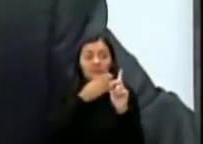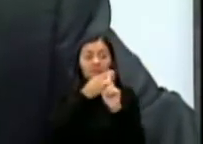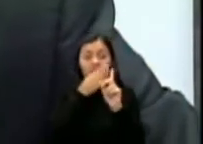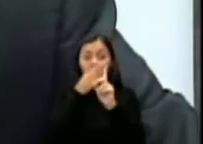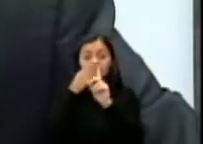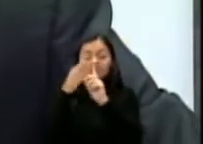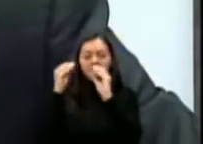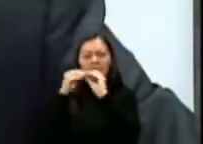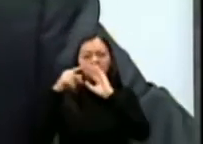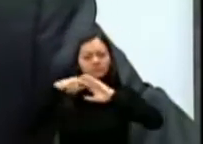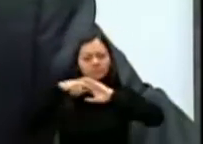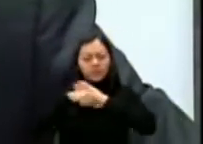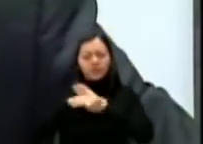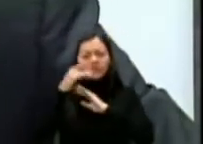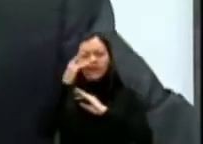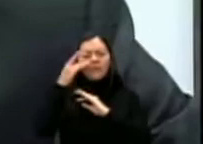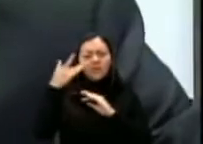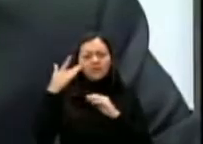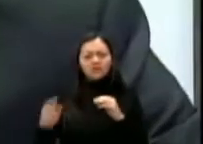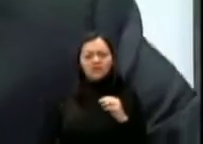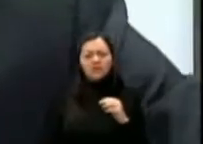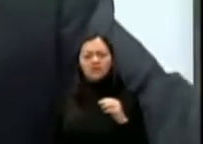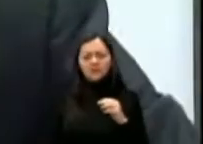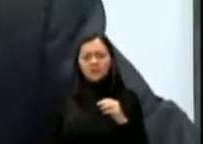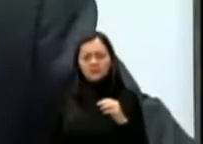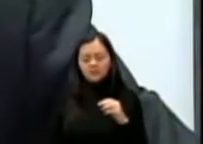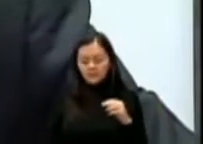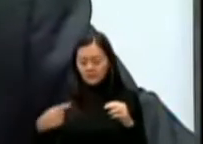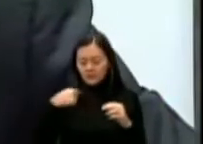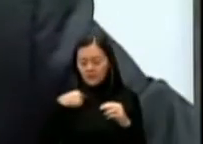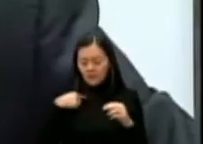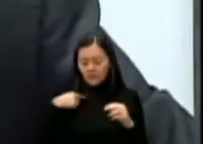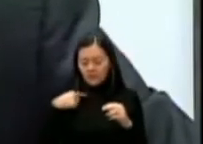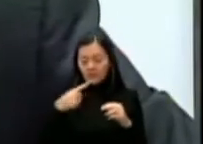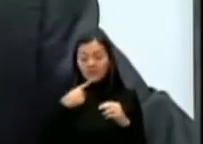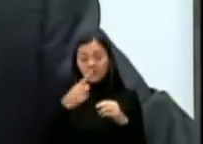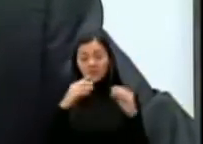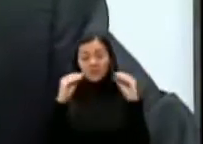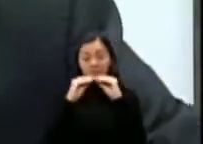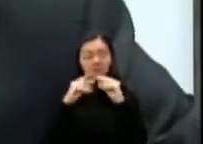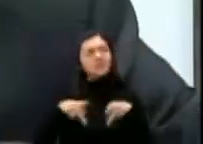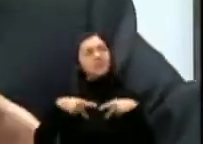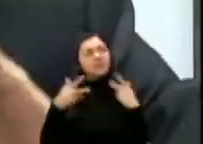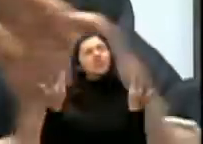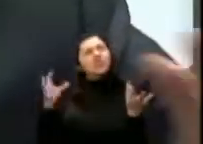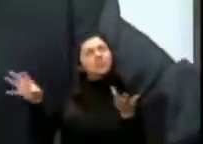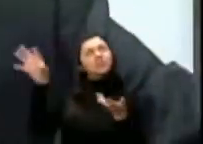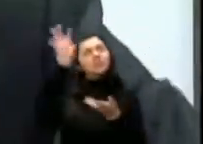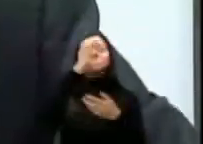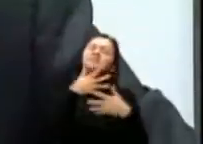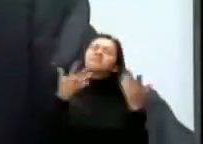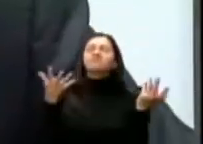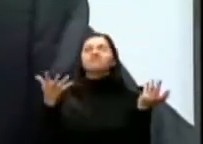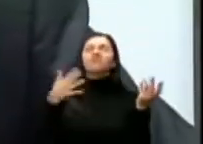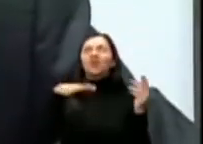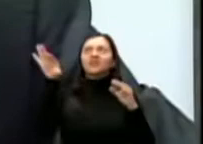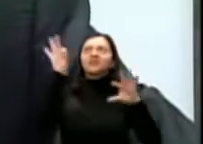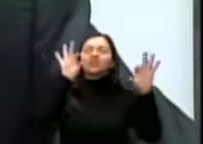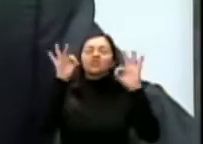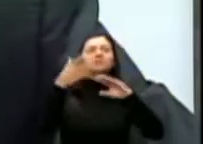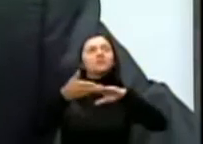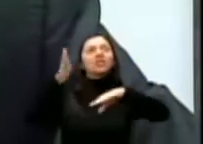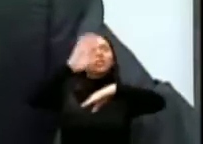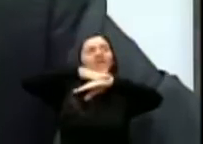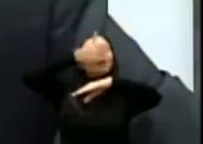profundidad la amazonía ecuatoriana no voy a decir en cuál de ellas yo viviría pero ya y algunas de sus montañas